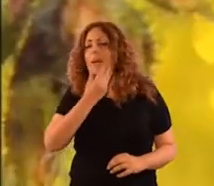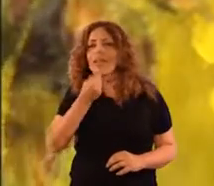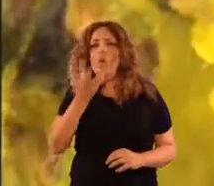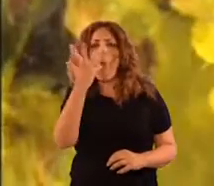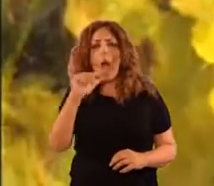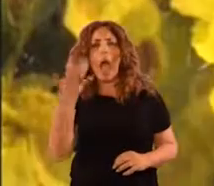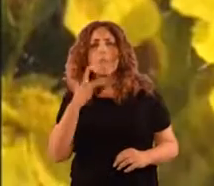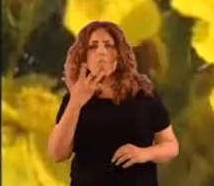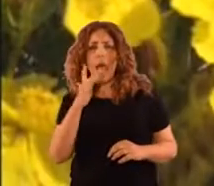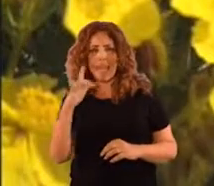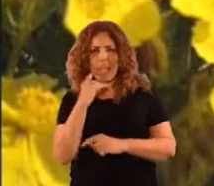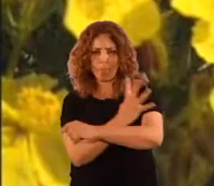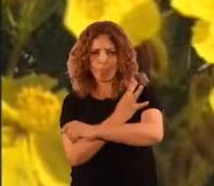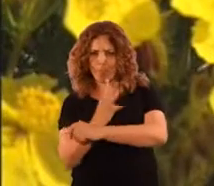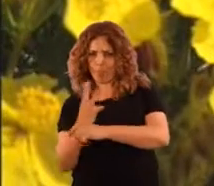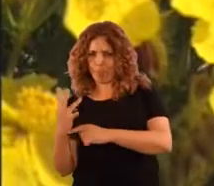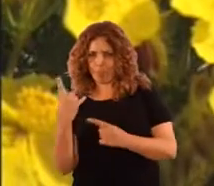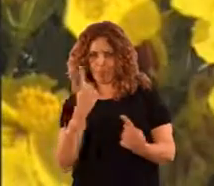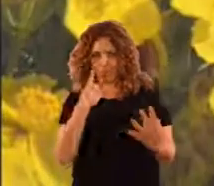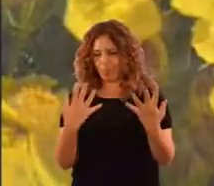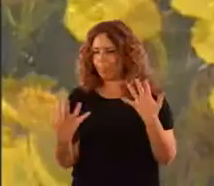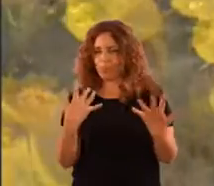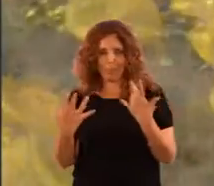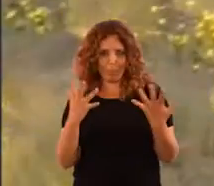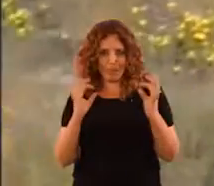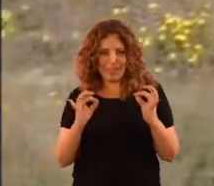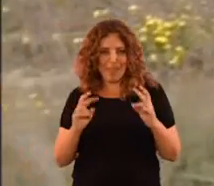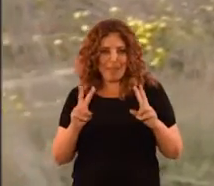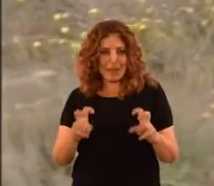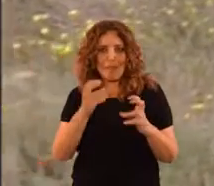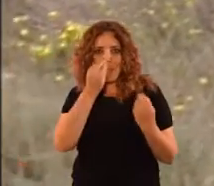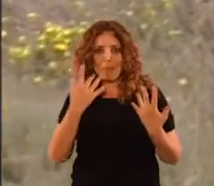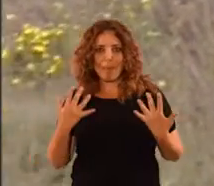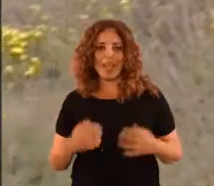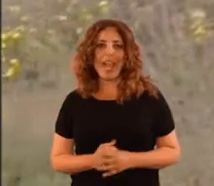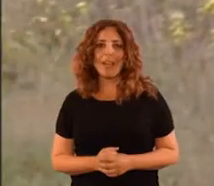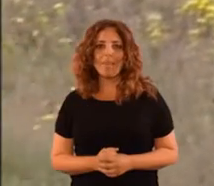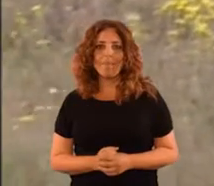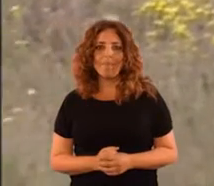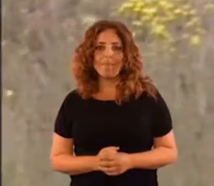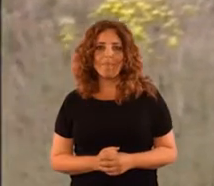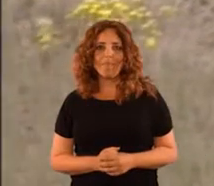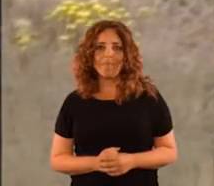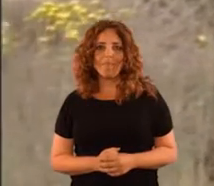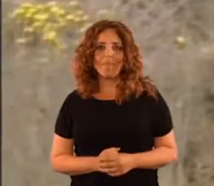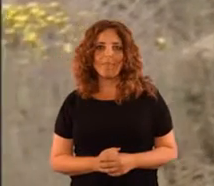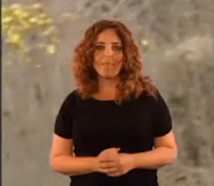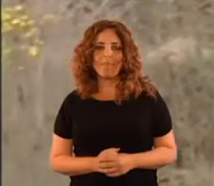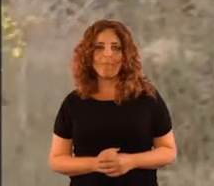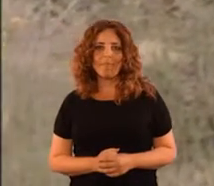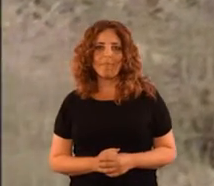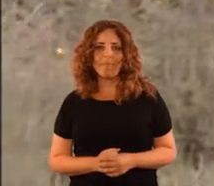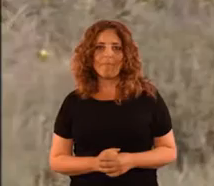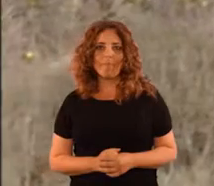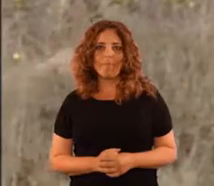cuyas preciosas flores amarillas tapizan los matorrales de la estepa con la llegada cálida de los primeros días primaverales.